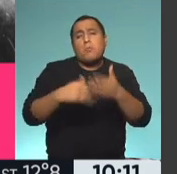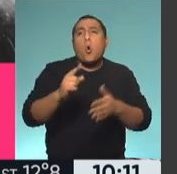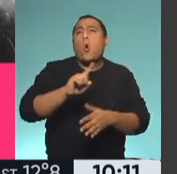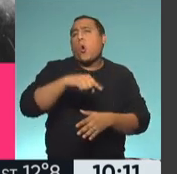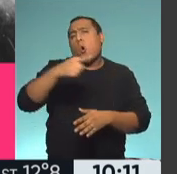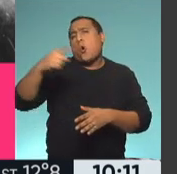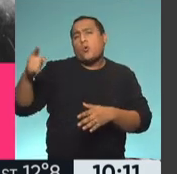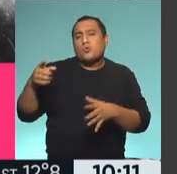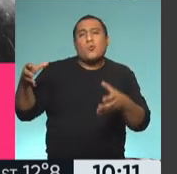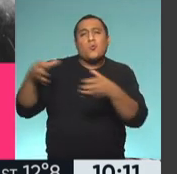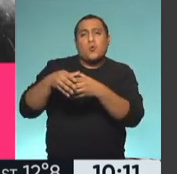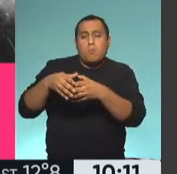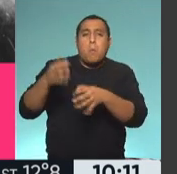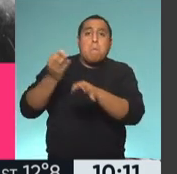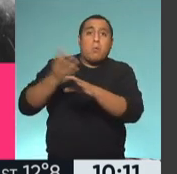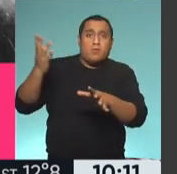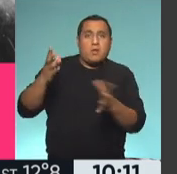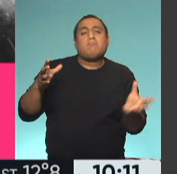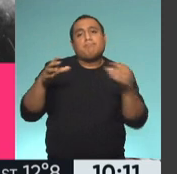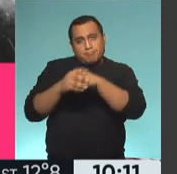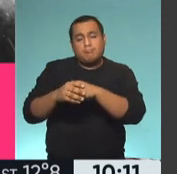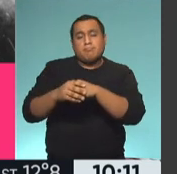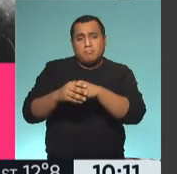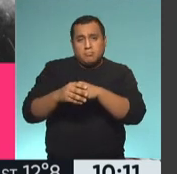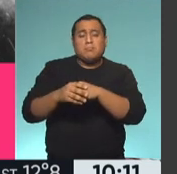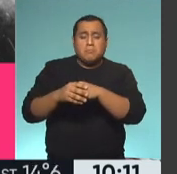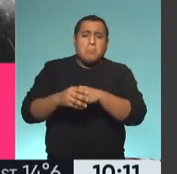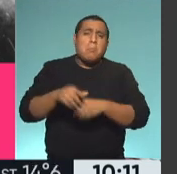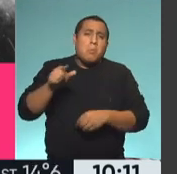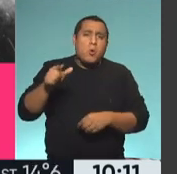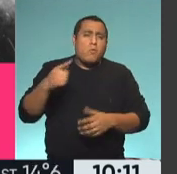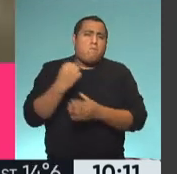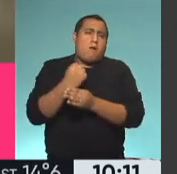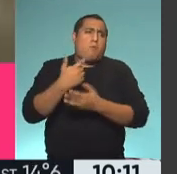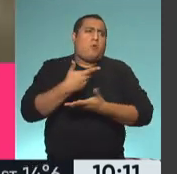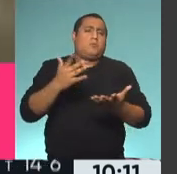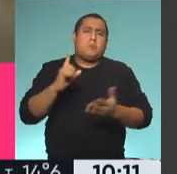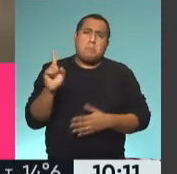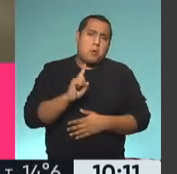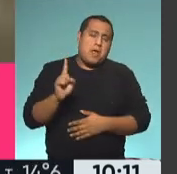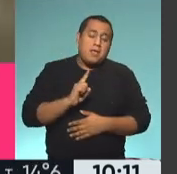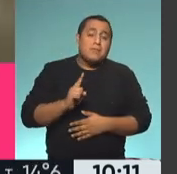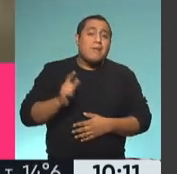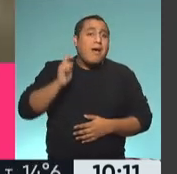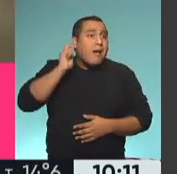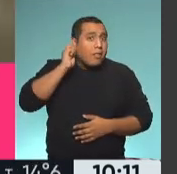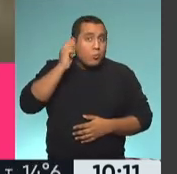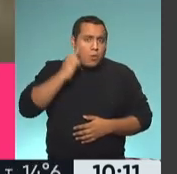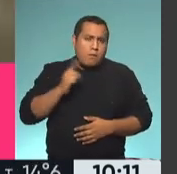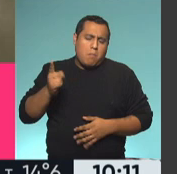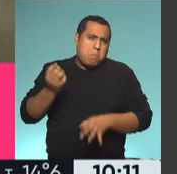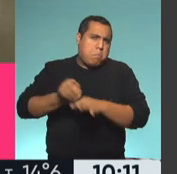compañías ambulantes profesionales, aunque muy modestas. A los 9 años ya era un experto